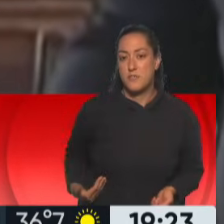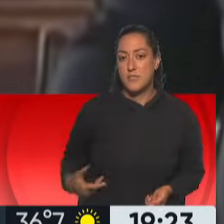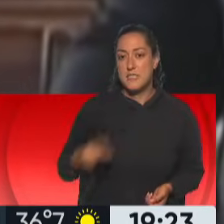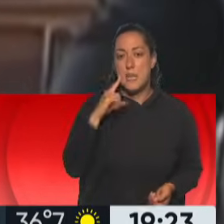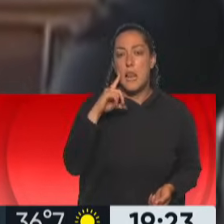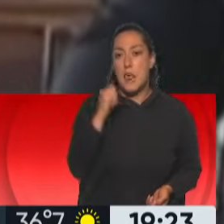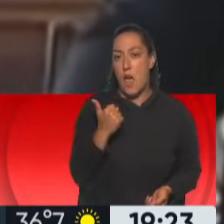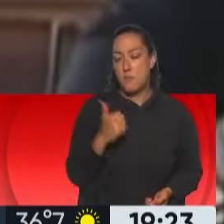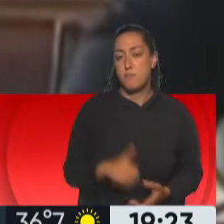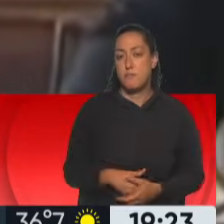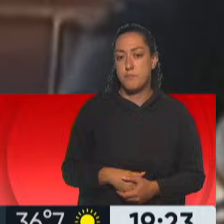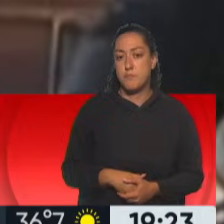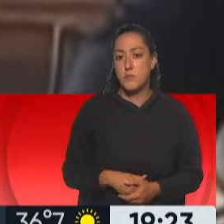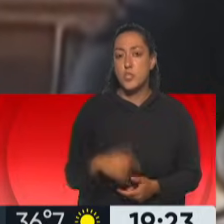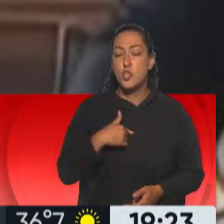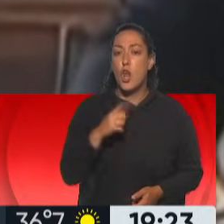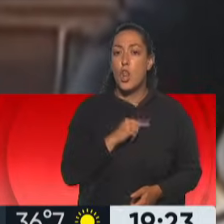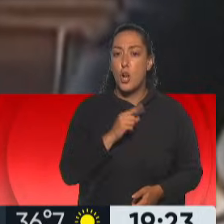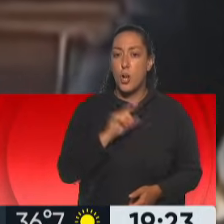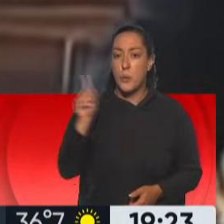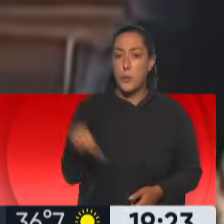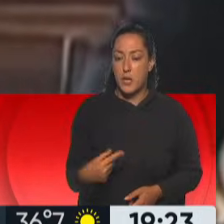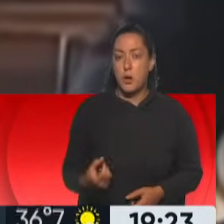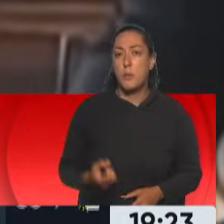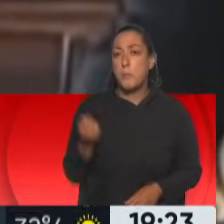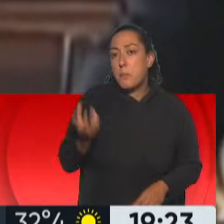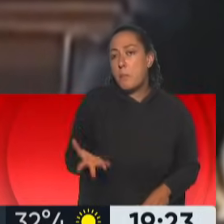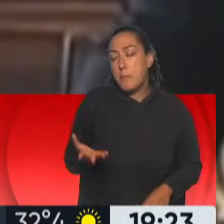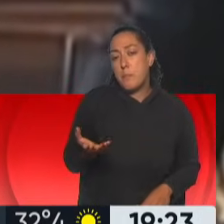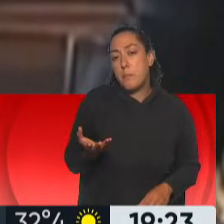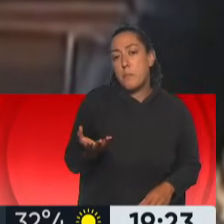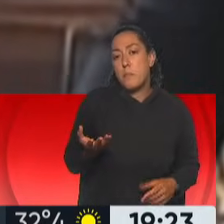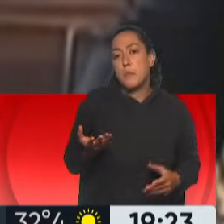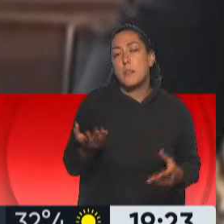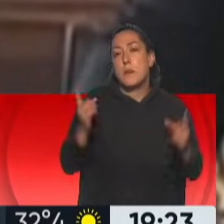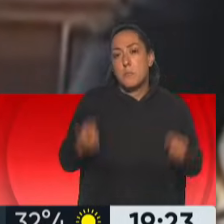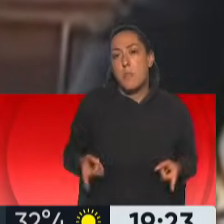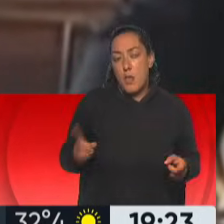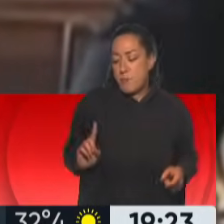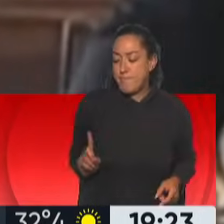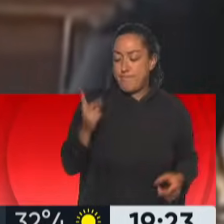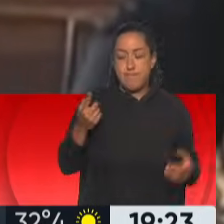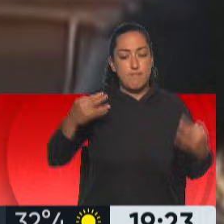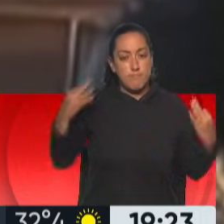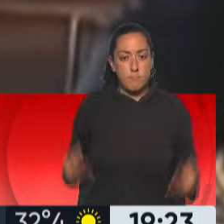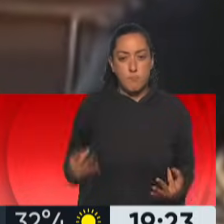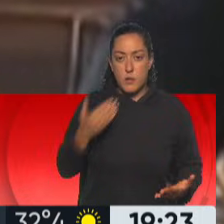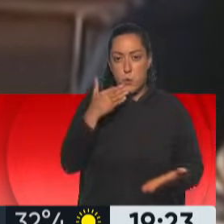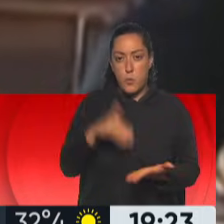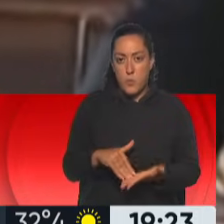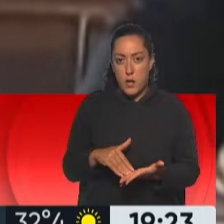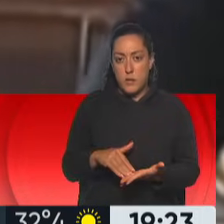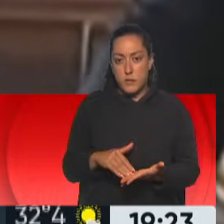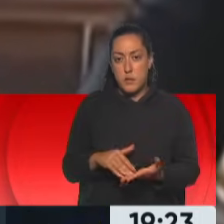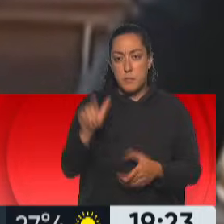Flores. Vengo con dolor, pero debo decir que vengo también con honor a jurar en nombre de